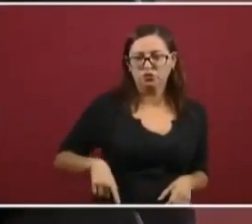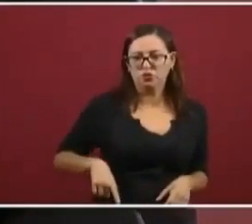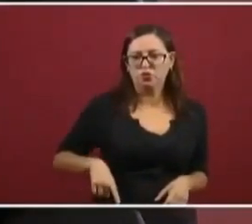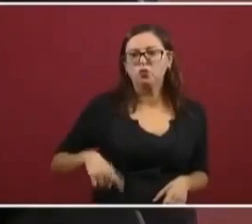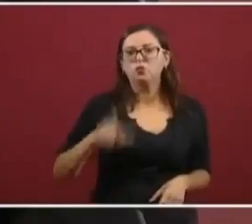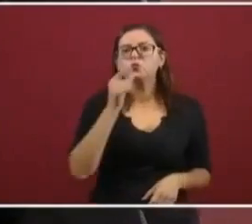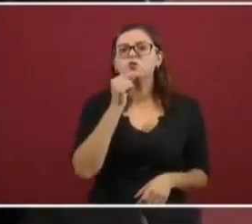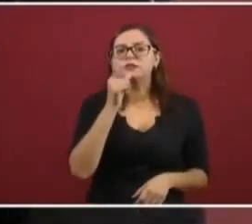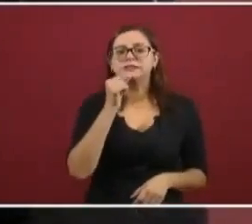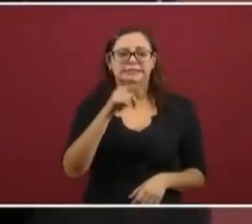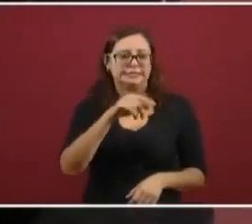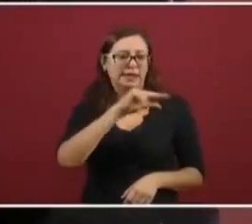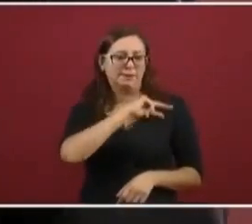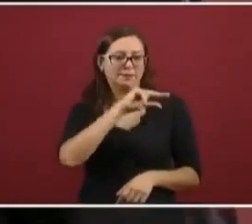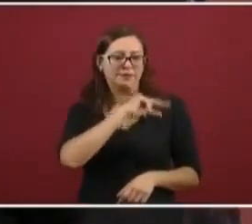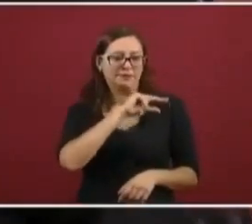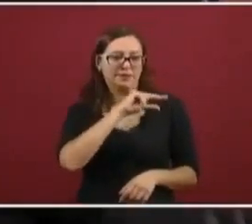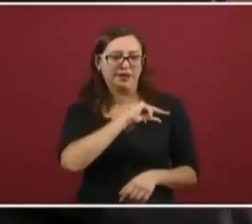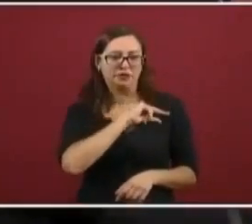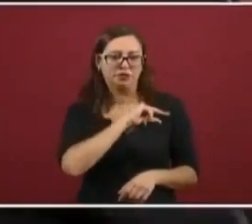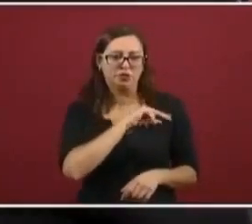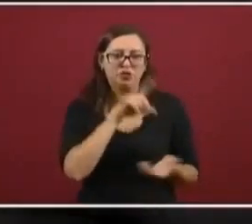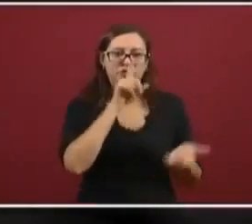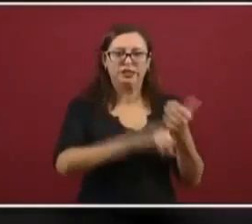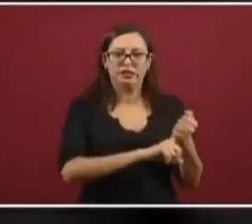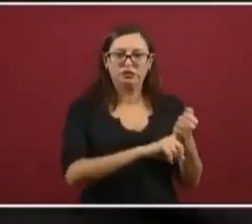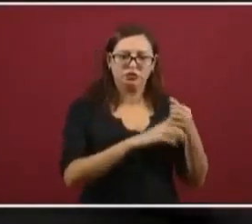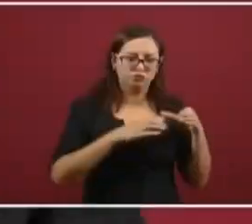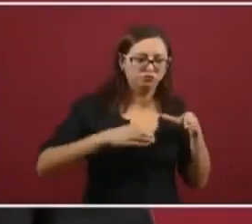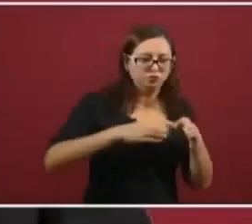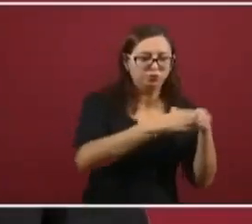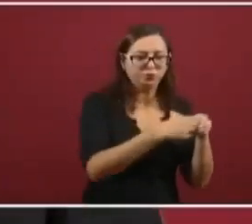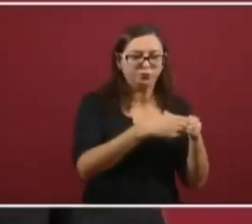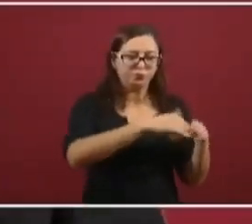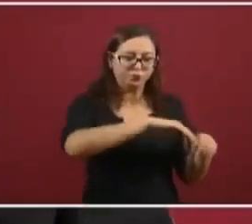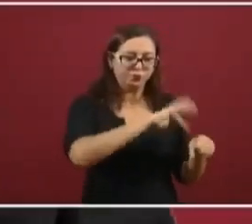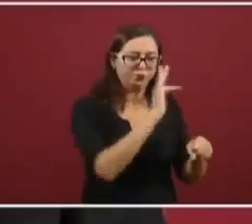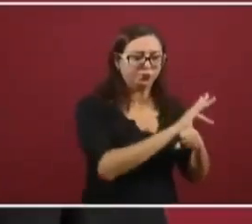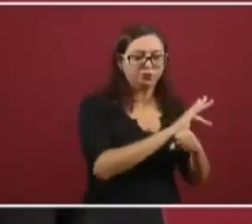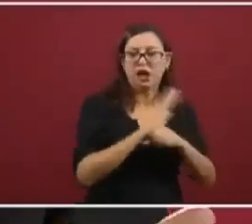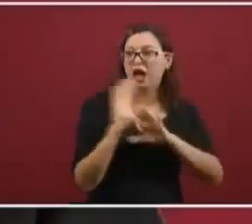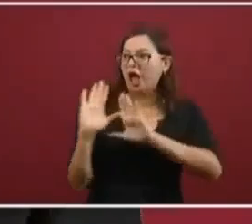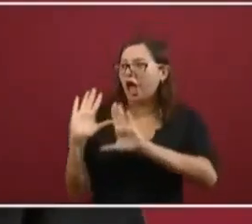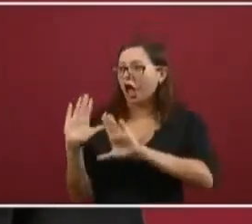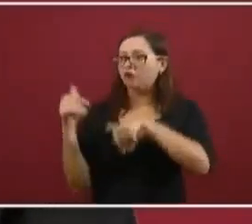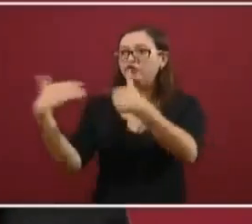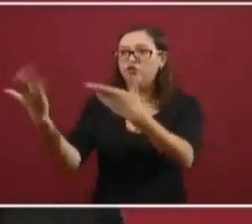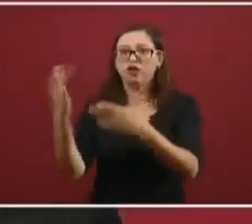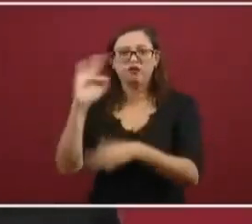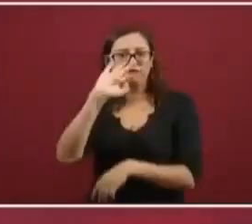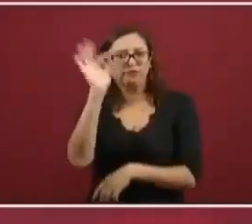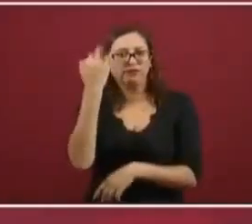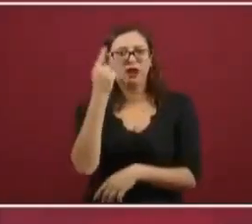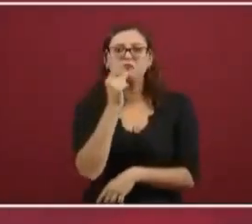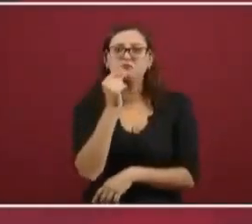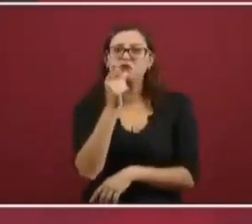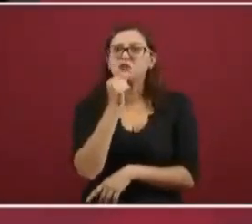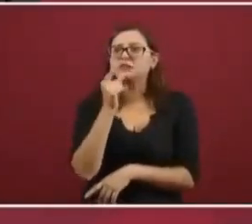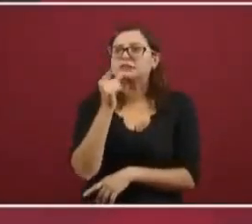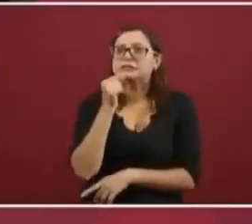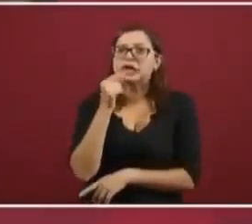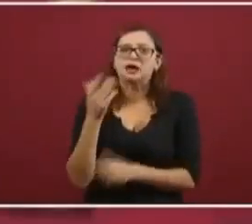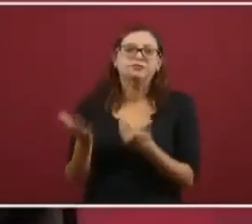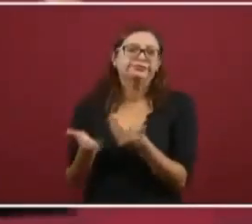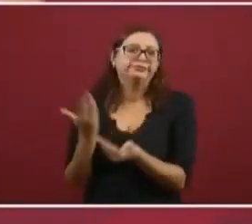policías privados que los policías del Federal para